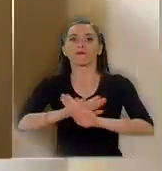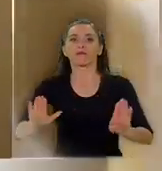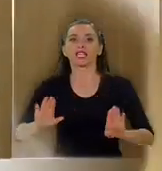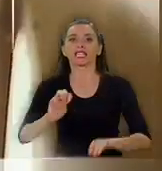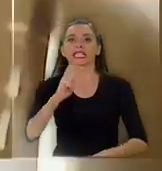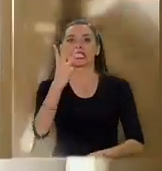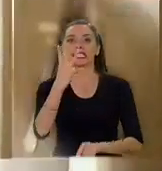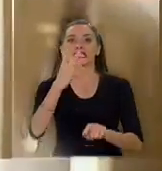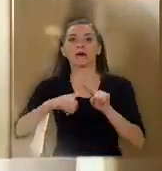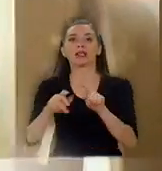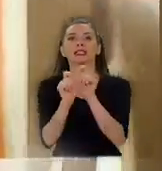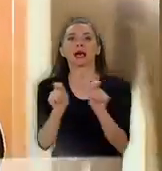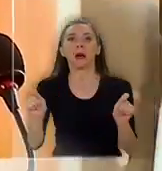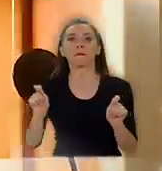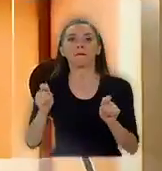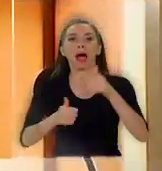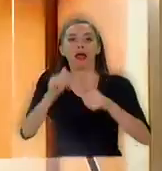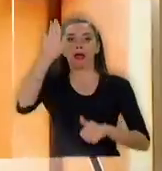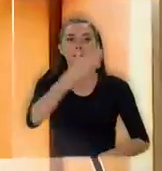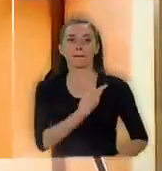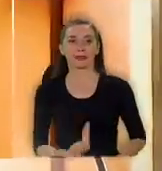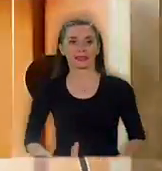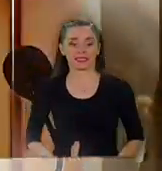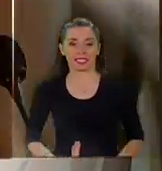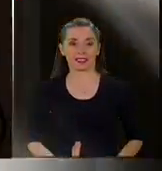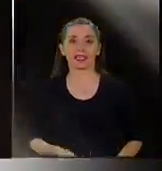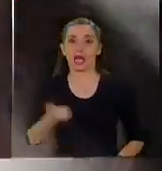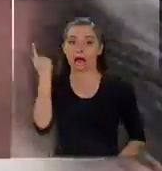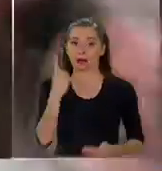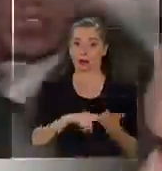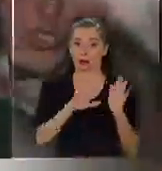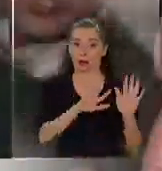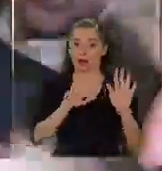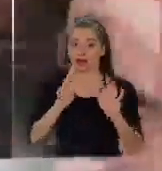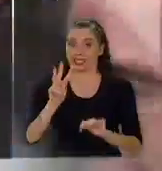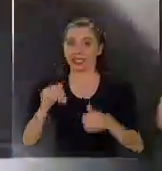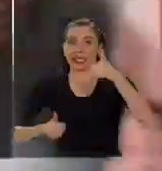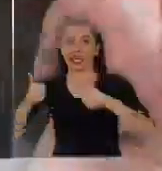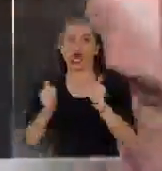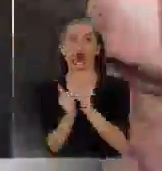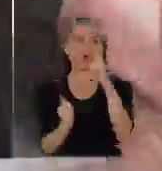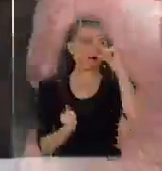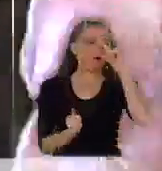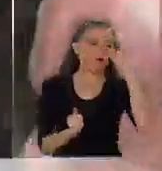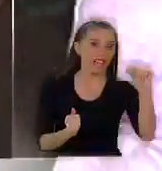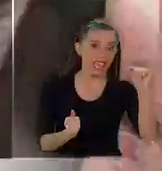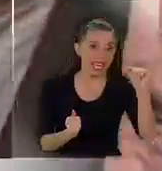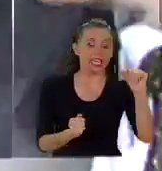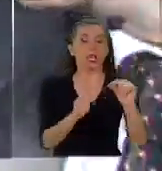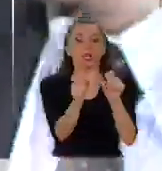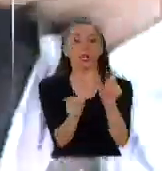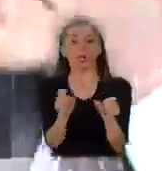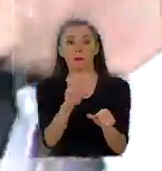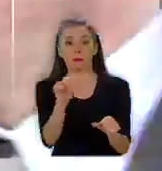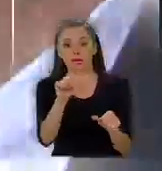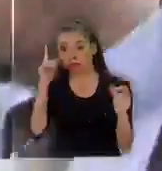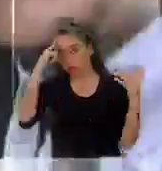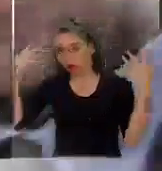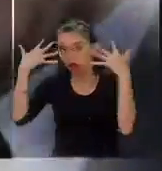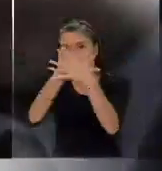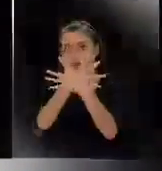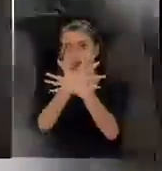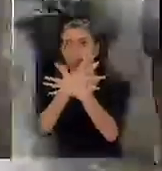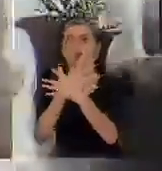tercera campaña presidencial, si consideramos también la del 93 con Frei. Claro, que en ese tiempo sus partidarios no confundían efectos